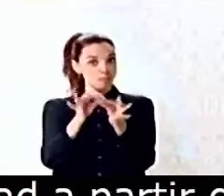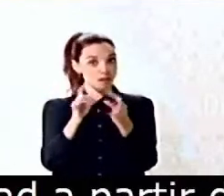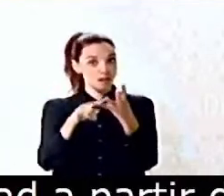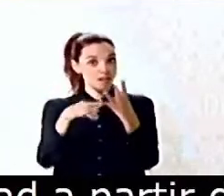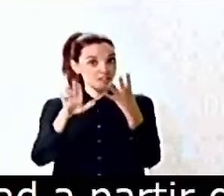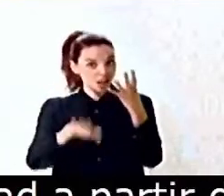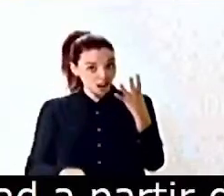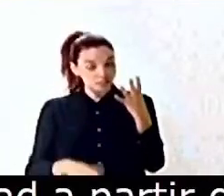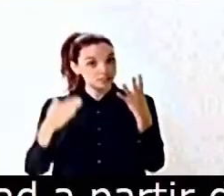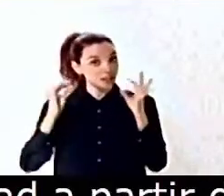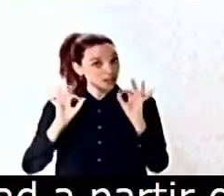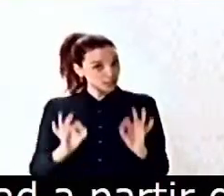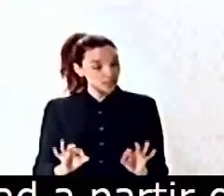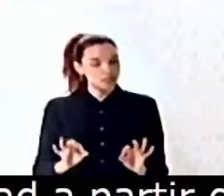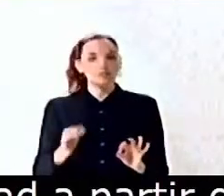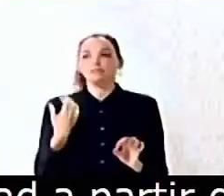anuncio